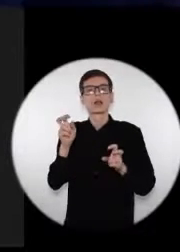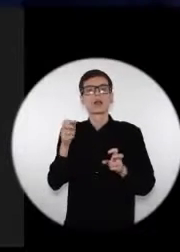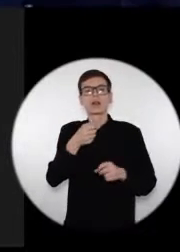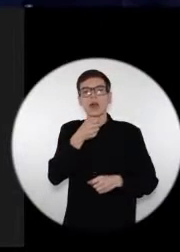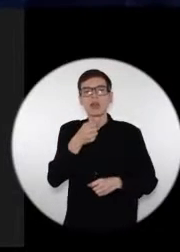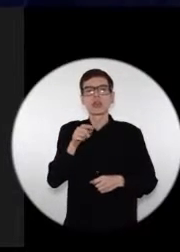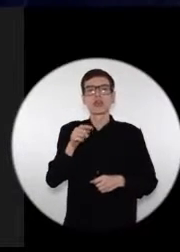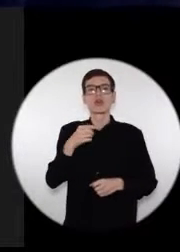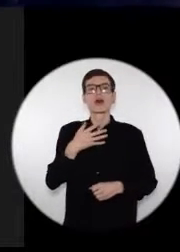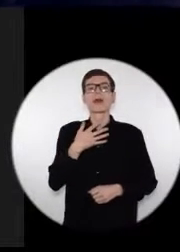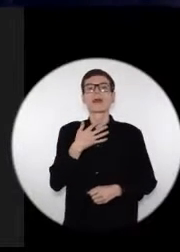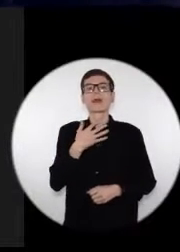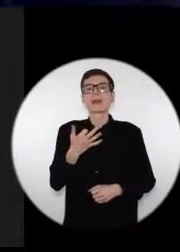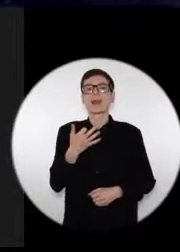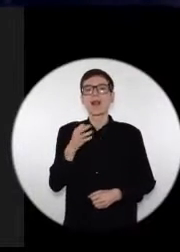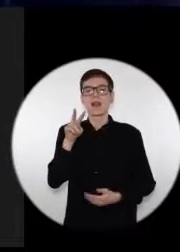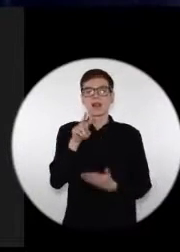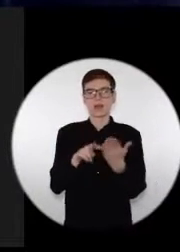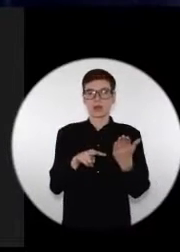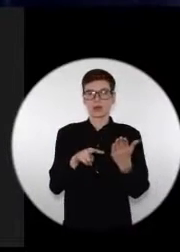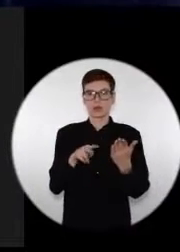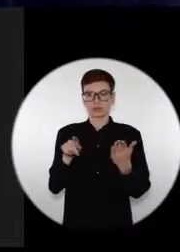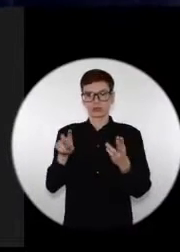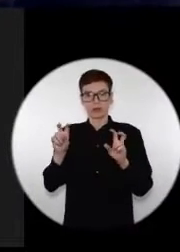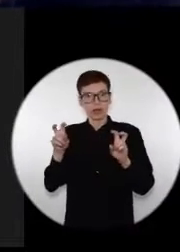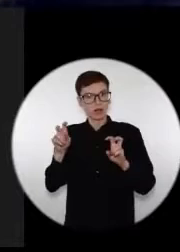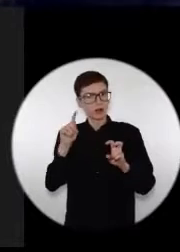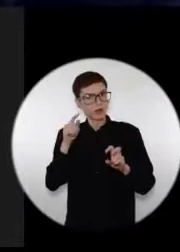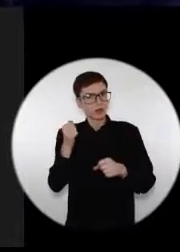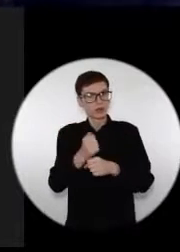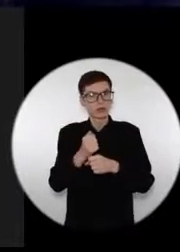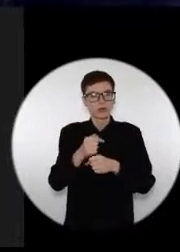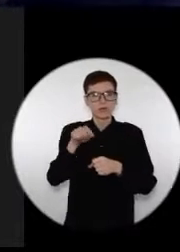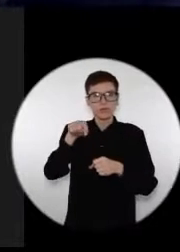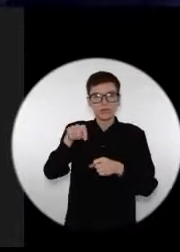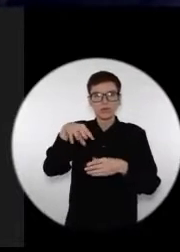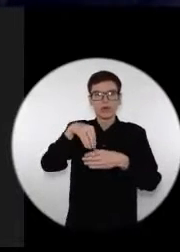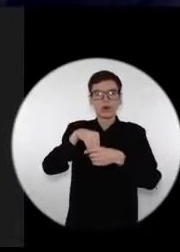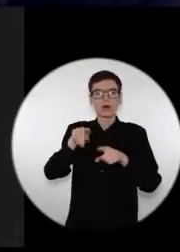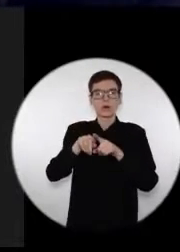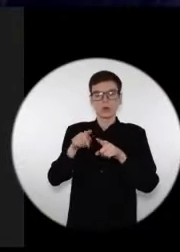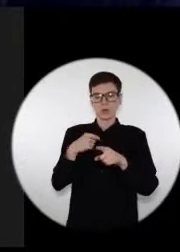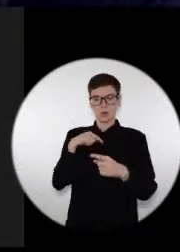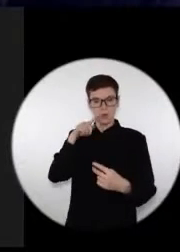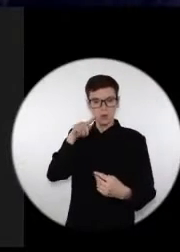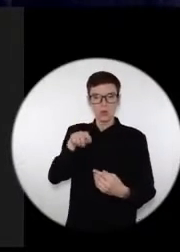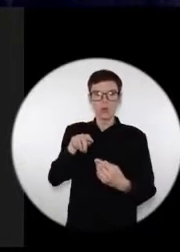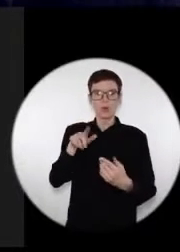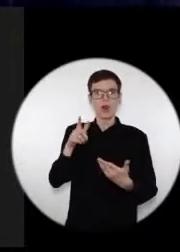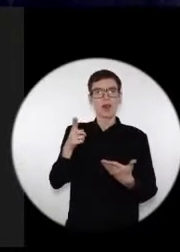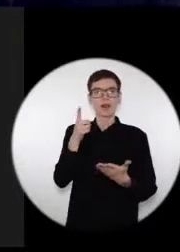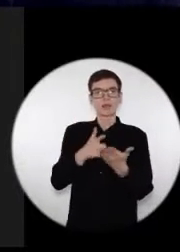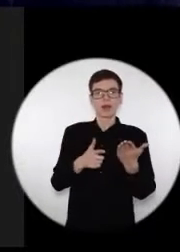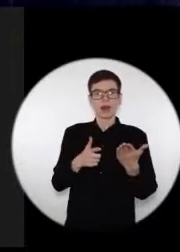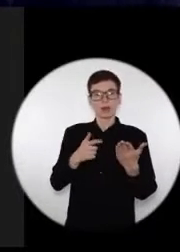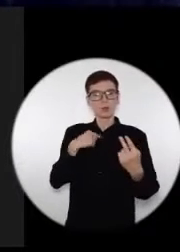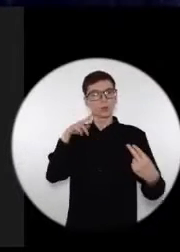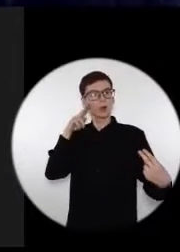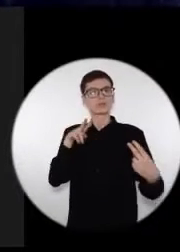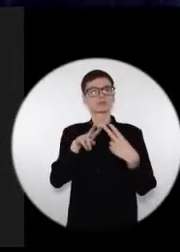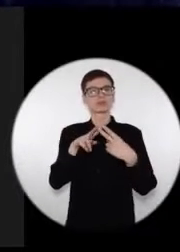hacíamos un programa de libros porque trabajaba en la editorial planeta yo siempre he trabajado en editoriales y estudia